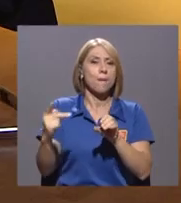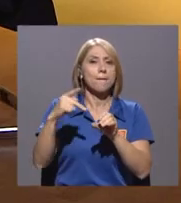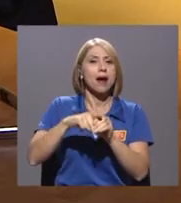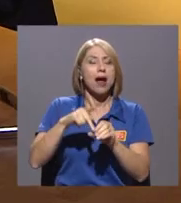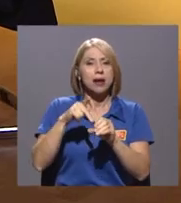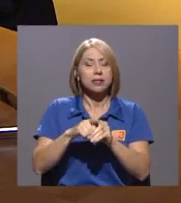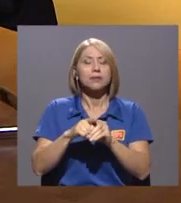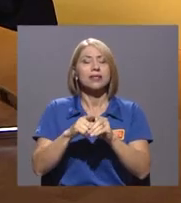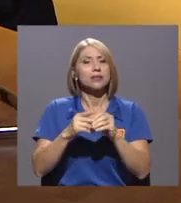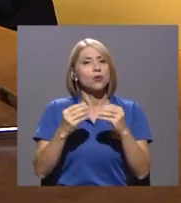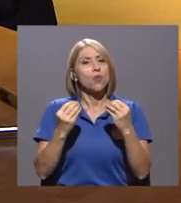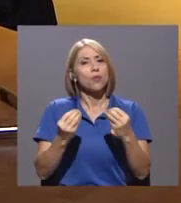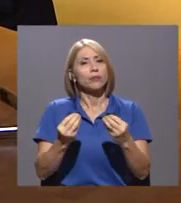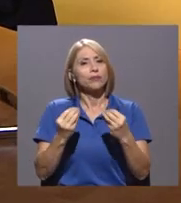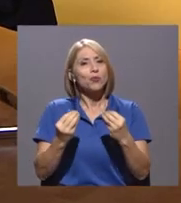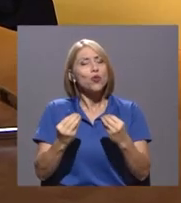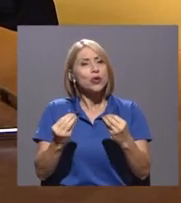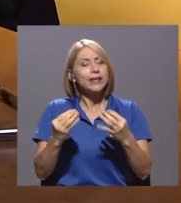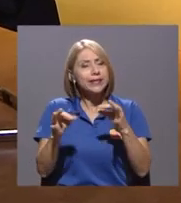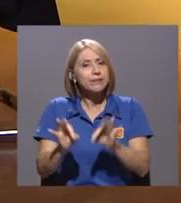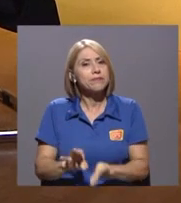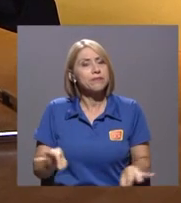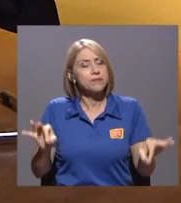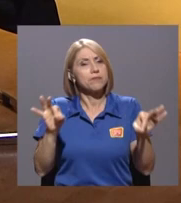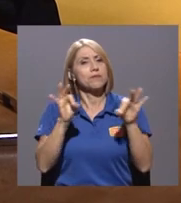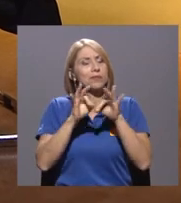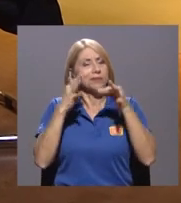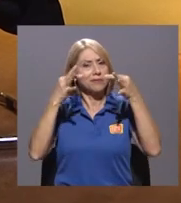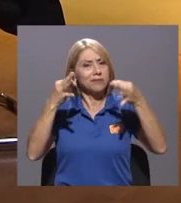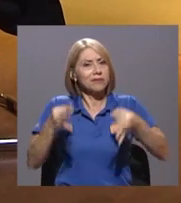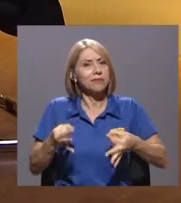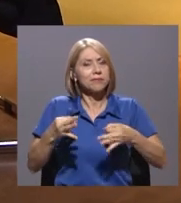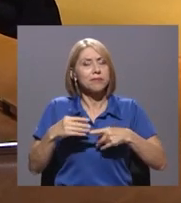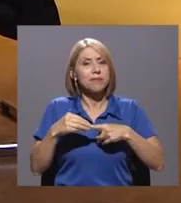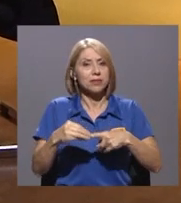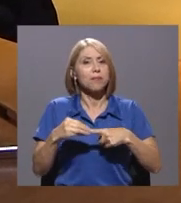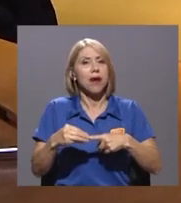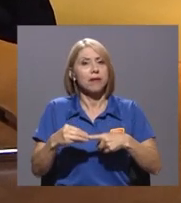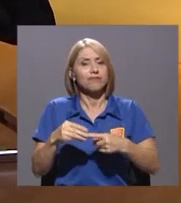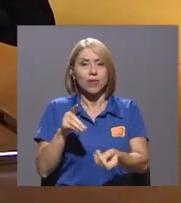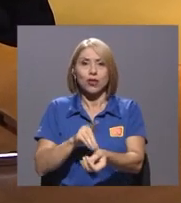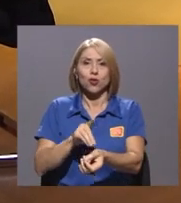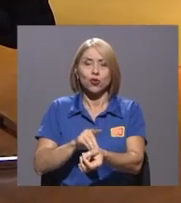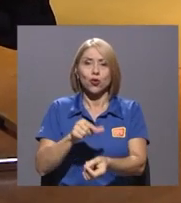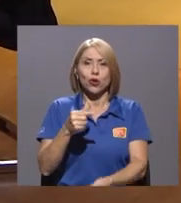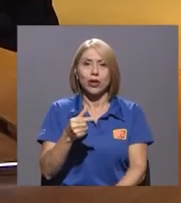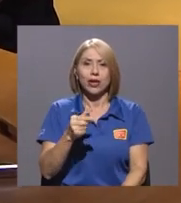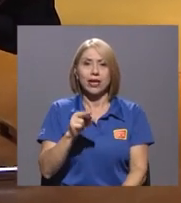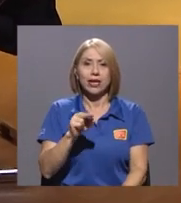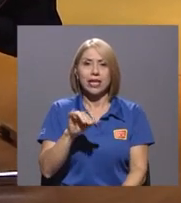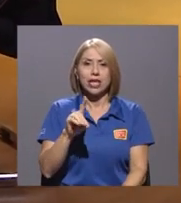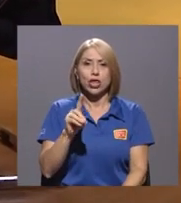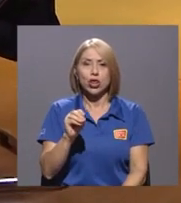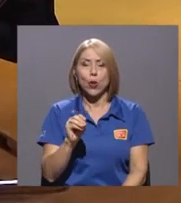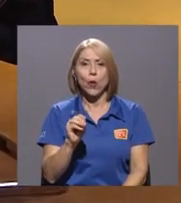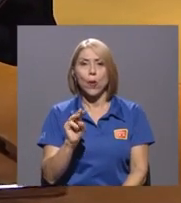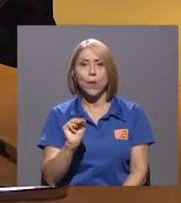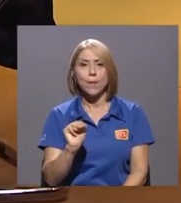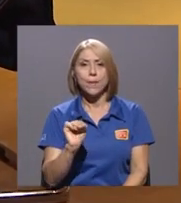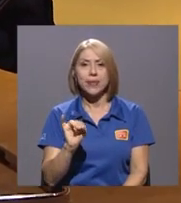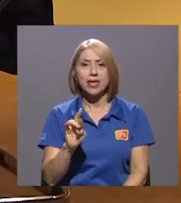muy decidida y principal del doctor y dominante me parece que